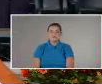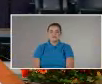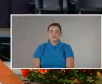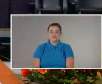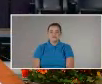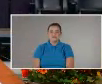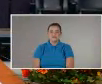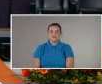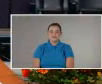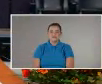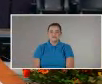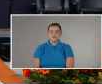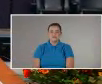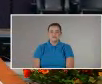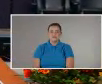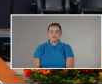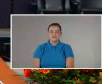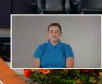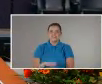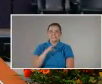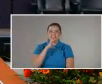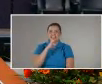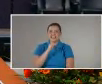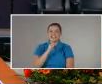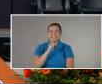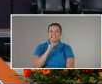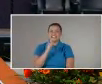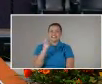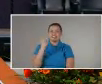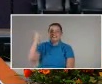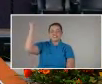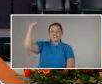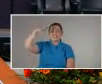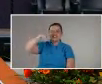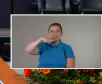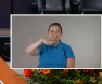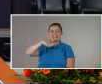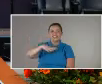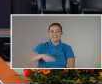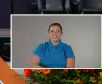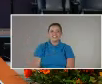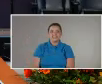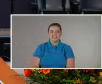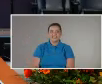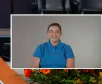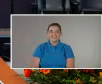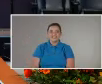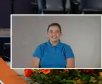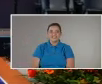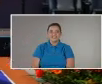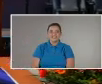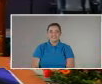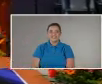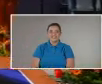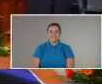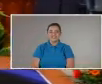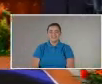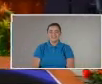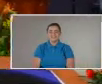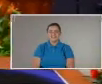es una bendición, ya le dije, hermano. Yo creo que los nervios lo hacen repetir a uno las cosas.